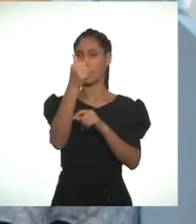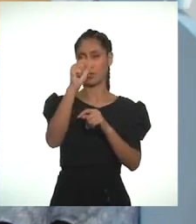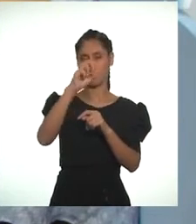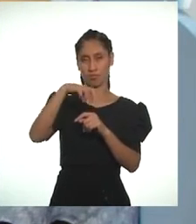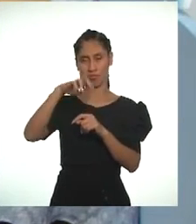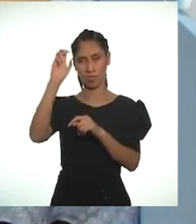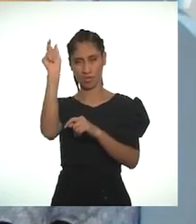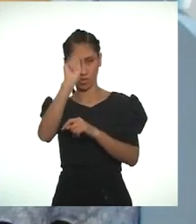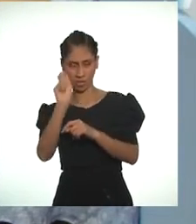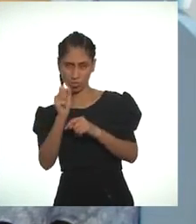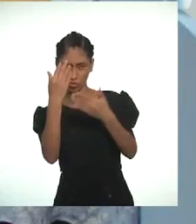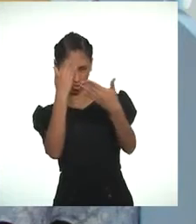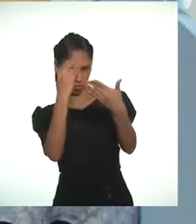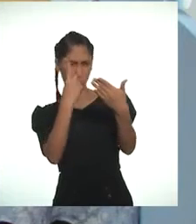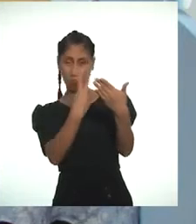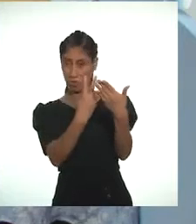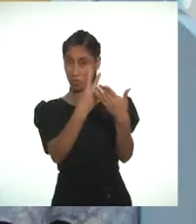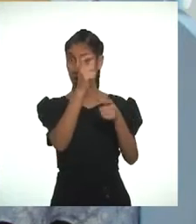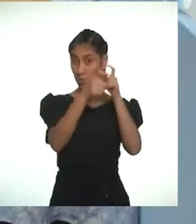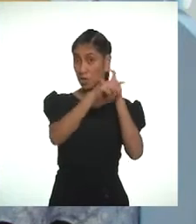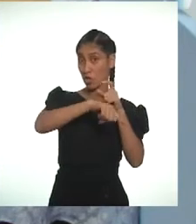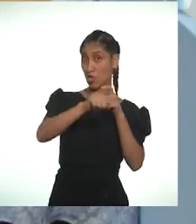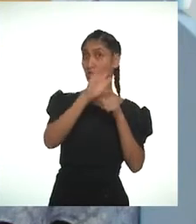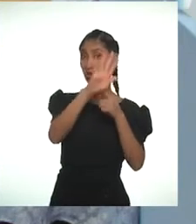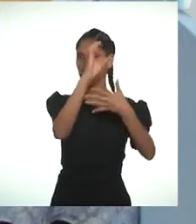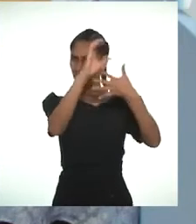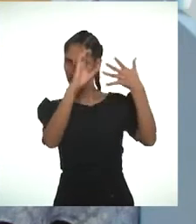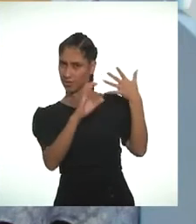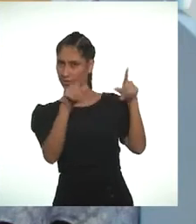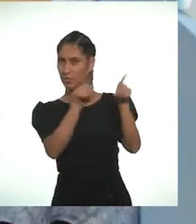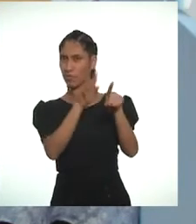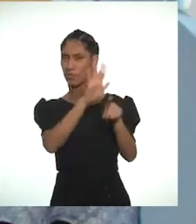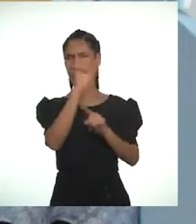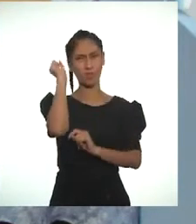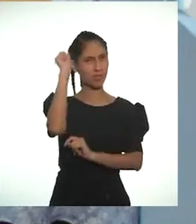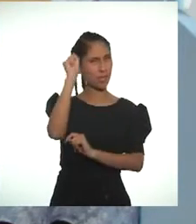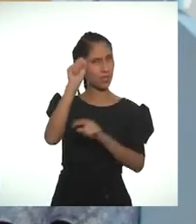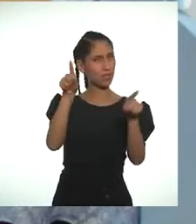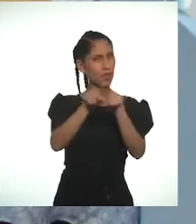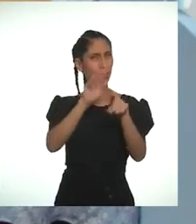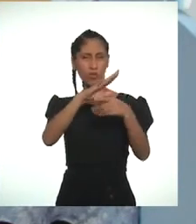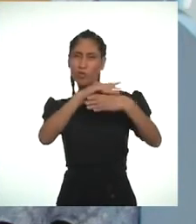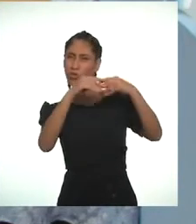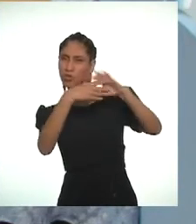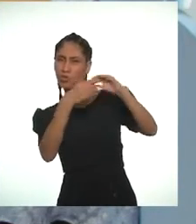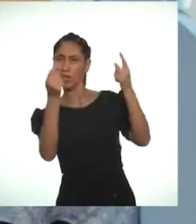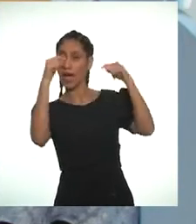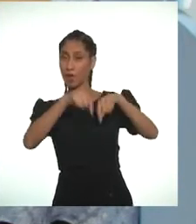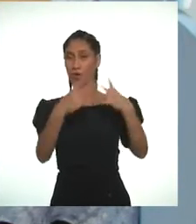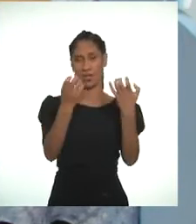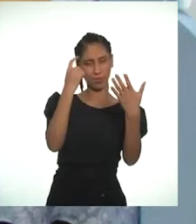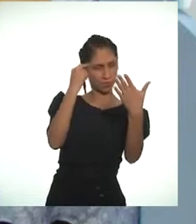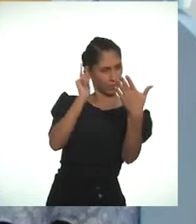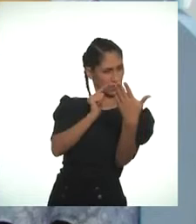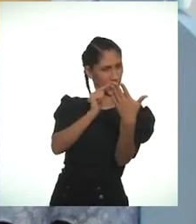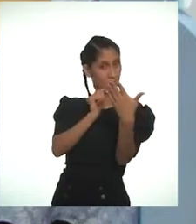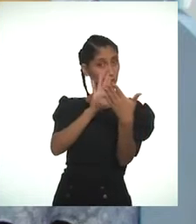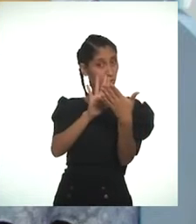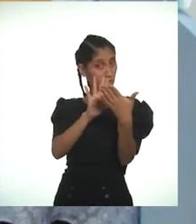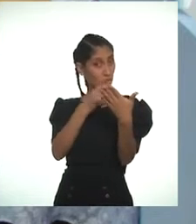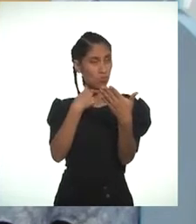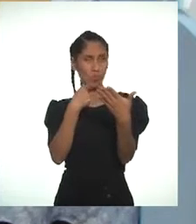sus características, sus derechos específicos y su historia. Ahora queremos descubrir si su situación